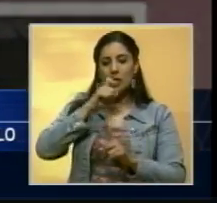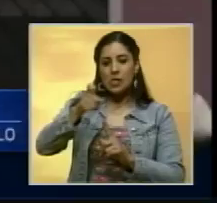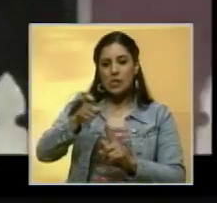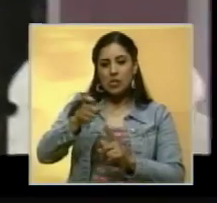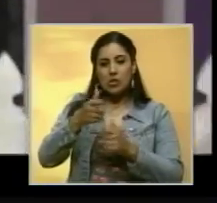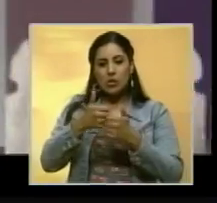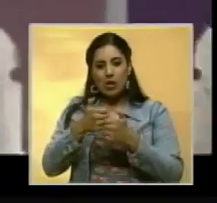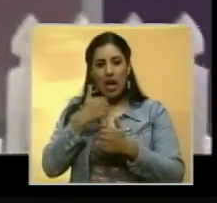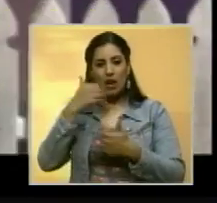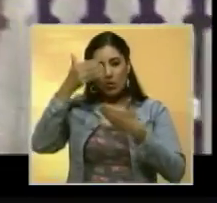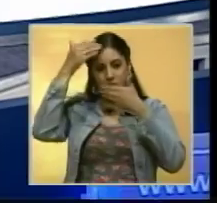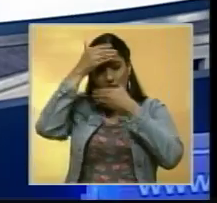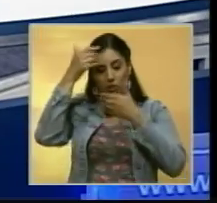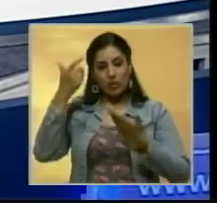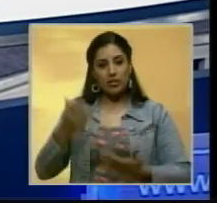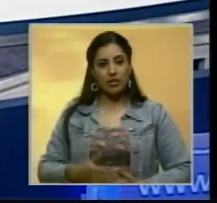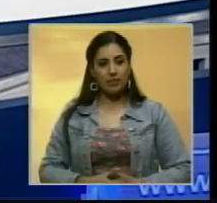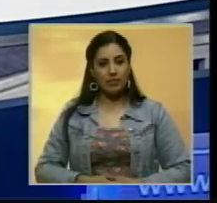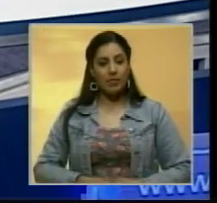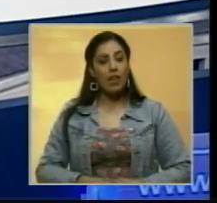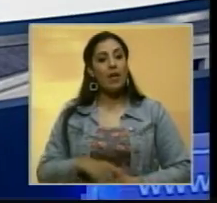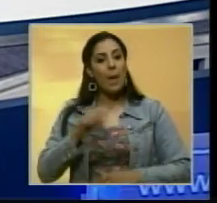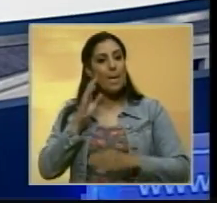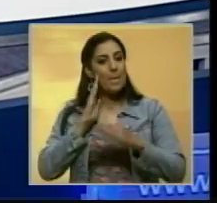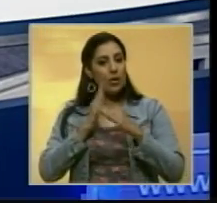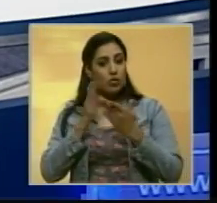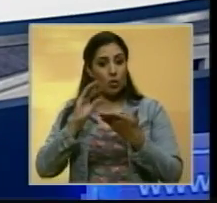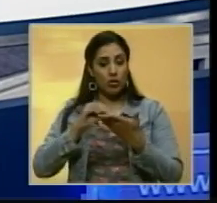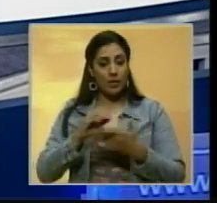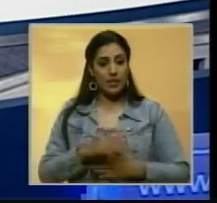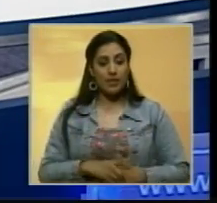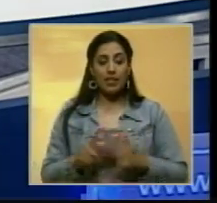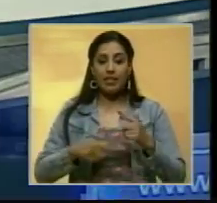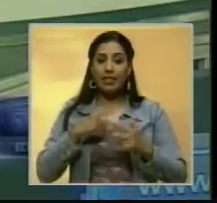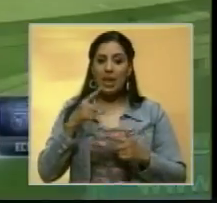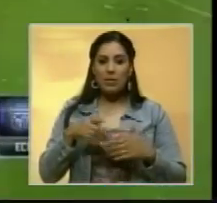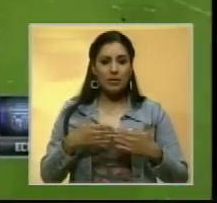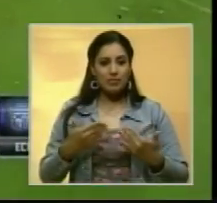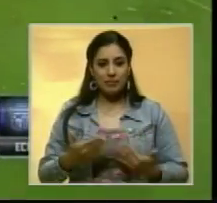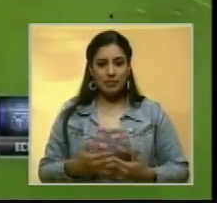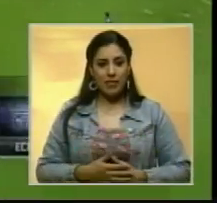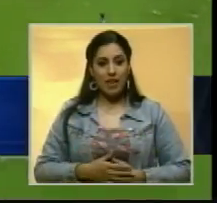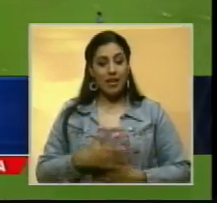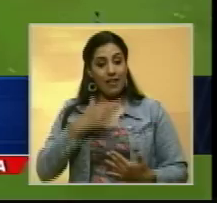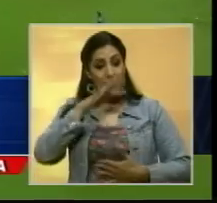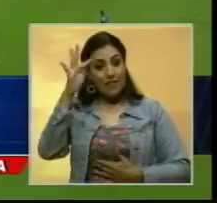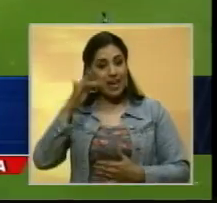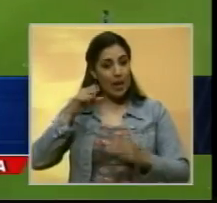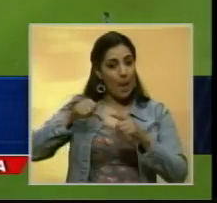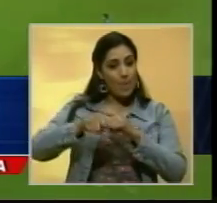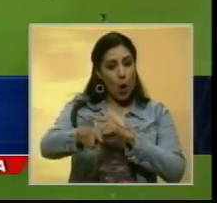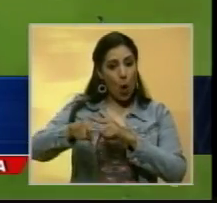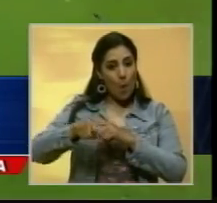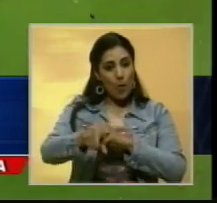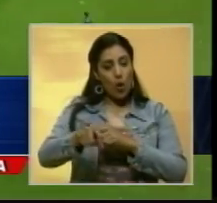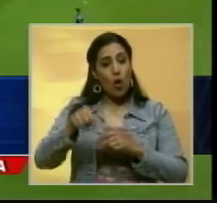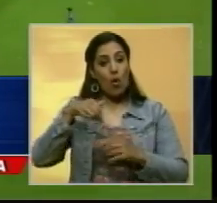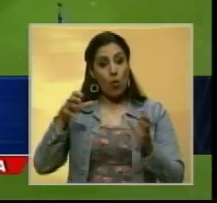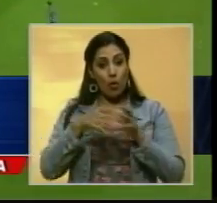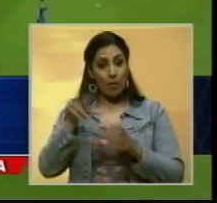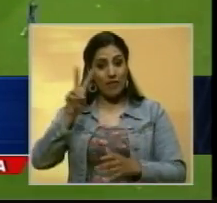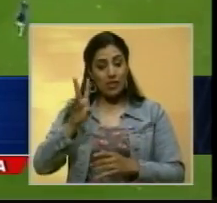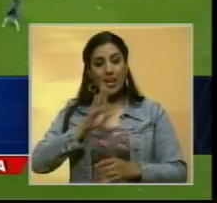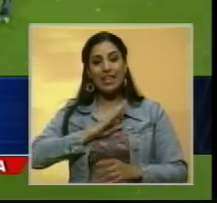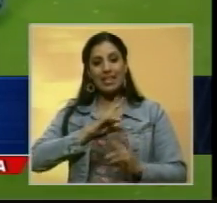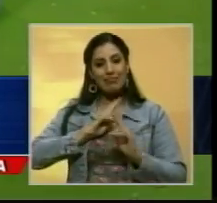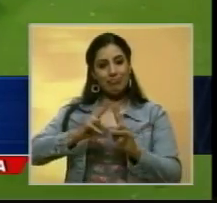motivaciones terroristas. Hacemos una nueva pausa. Pero al regreso, Feria de goles. Equipo venezolano